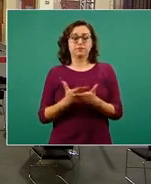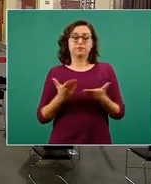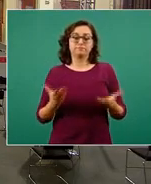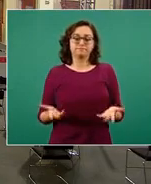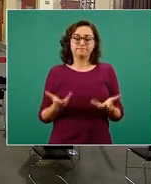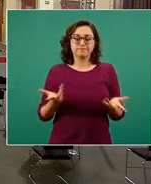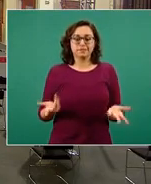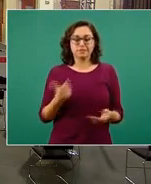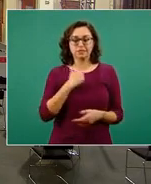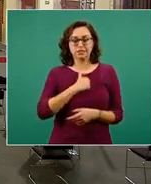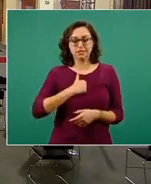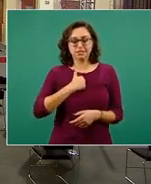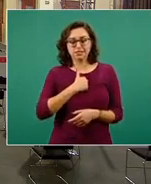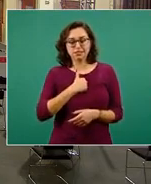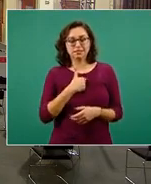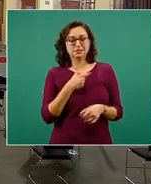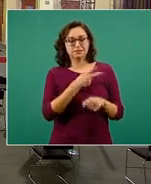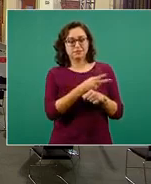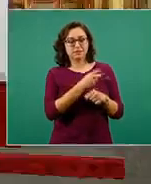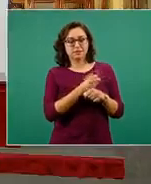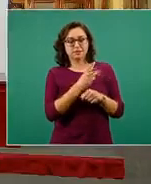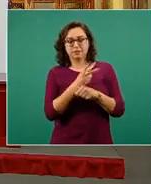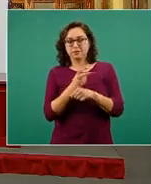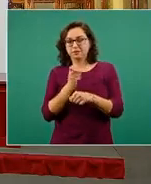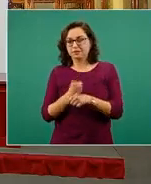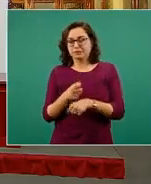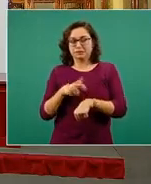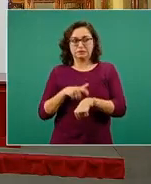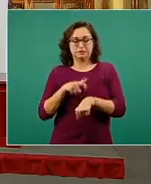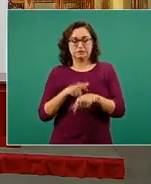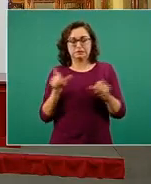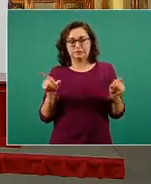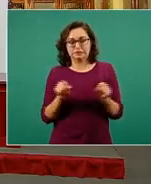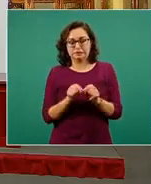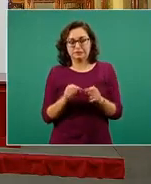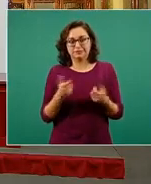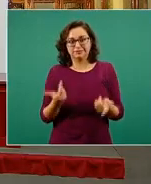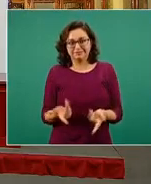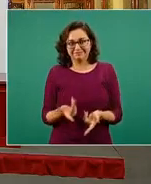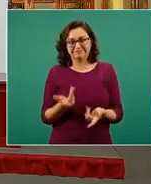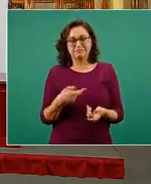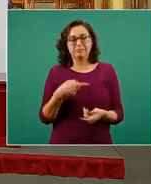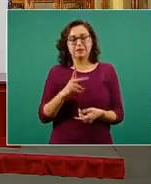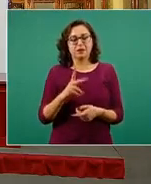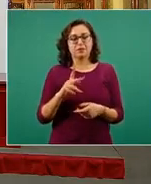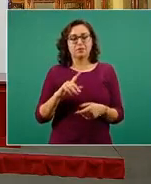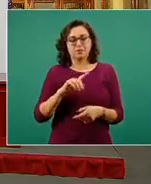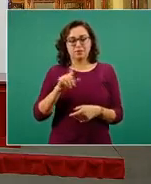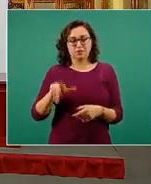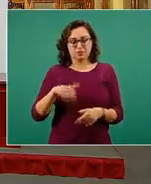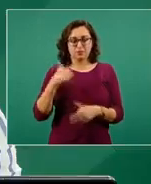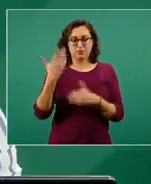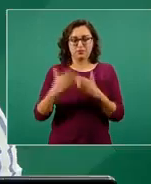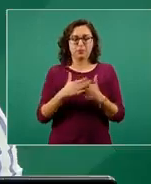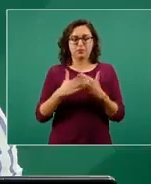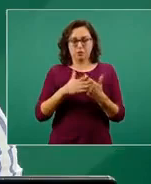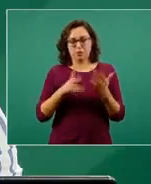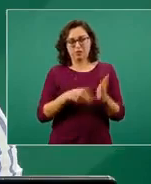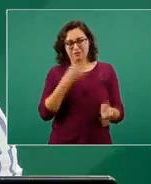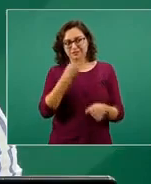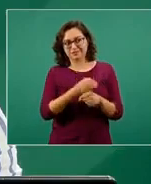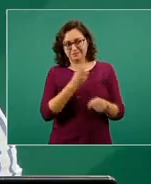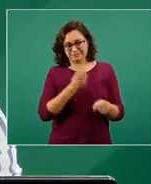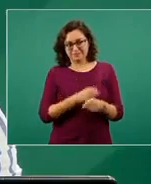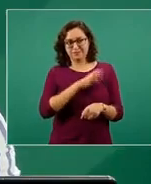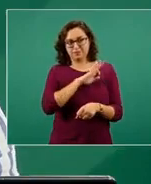mucho cuando tenemos invitados, que el tiempo sea tan breve, pero desde luego podemos repetir sesiones